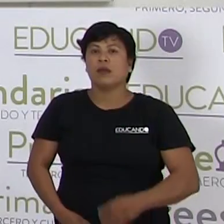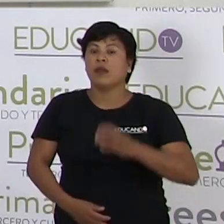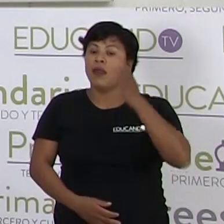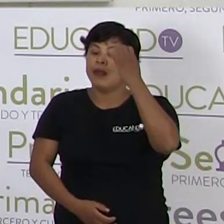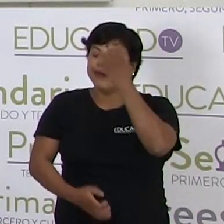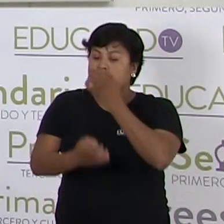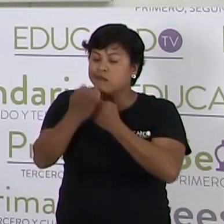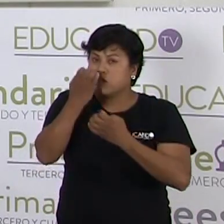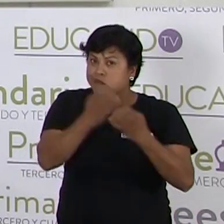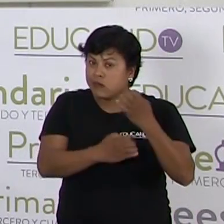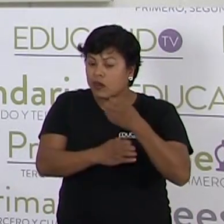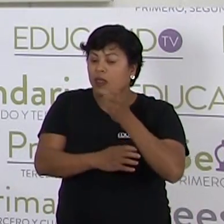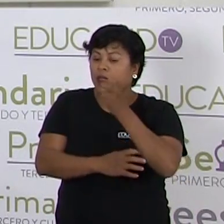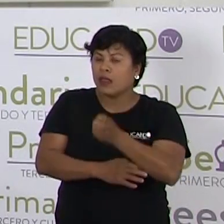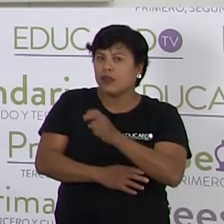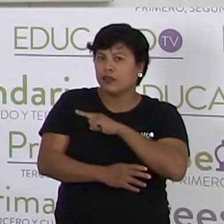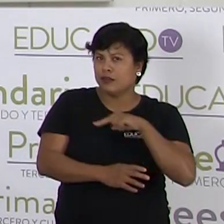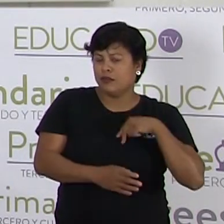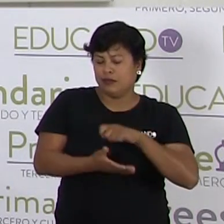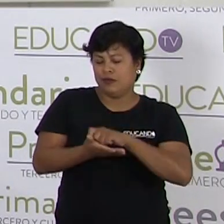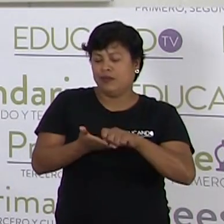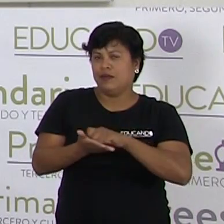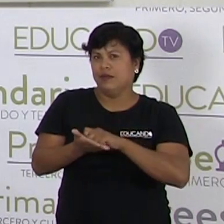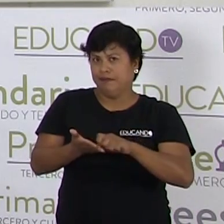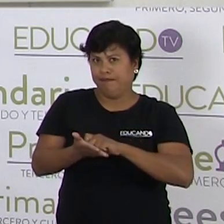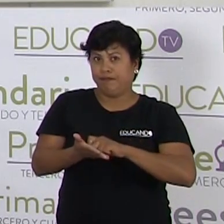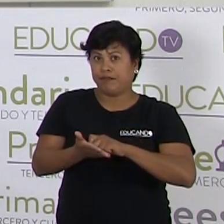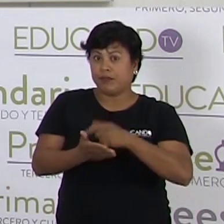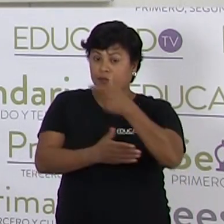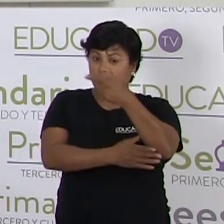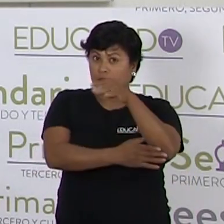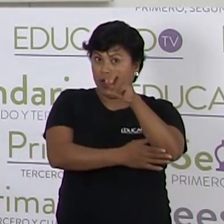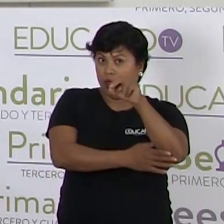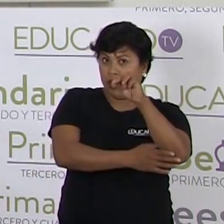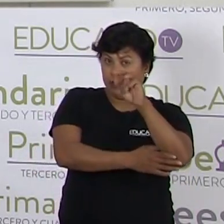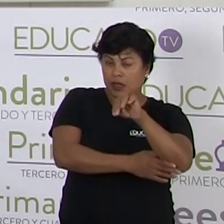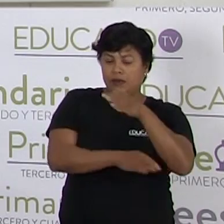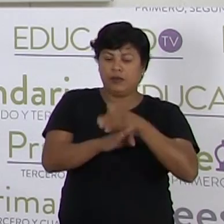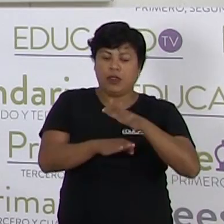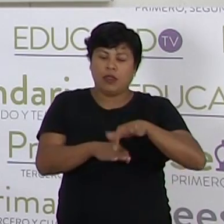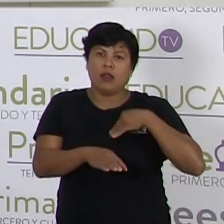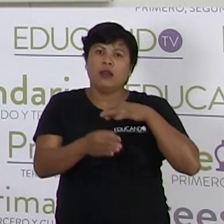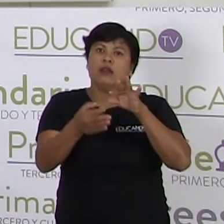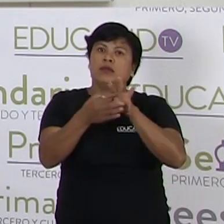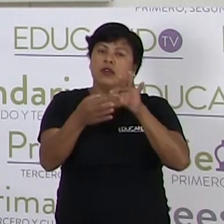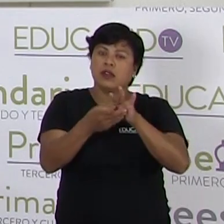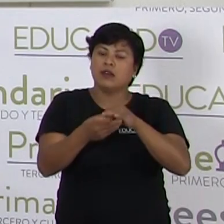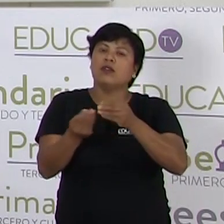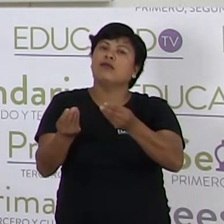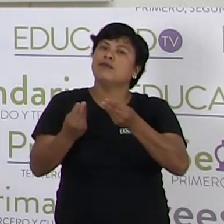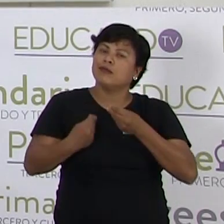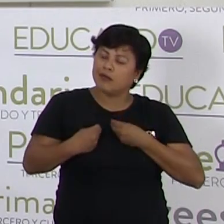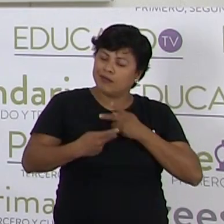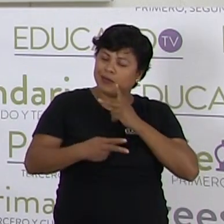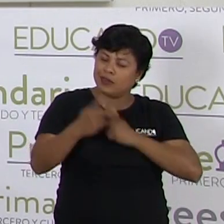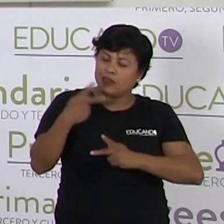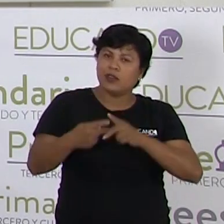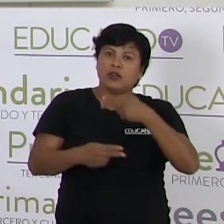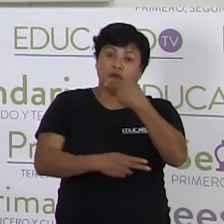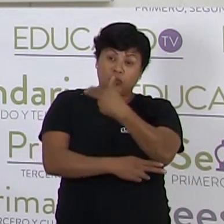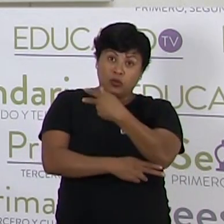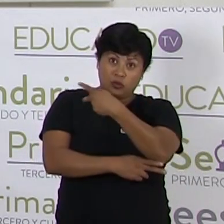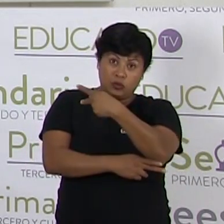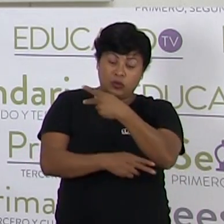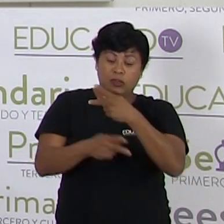la revisión de lo que escribimos. Germán, como les decía hace un momento, nos mandó su historia familiar.